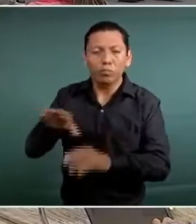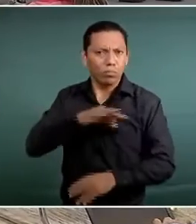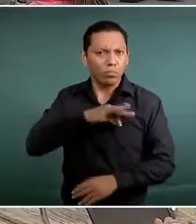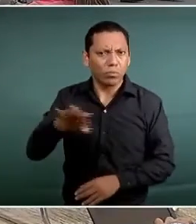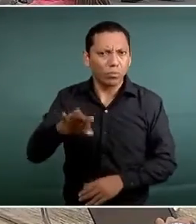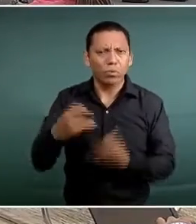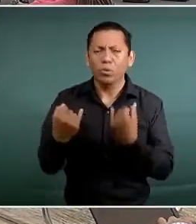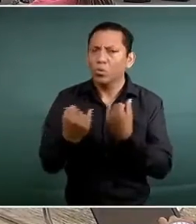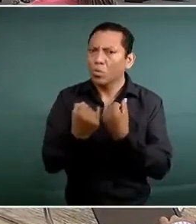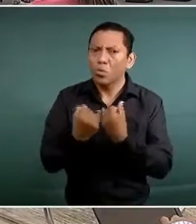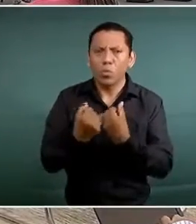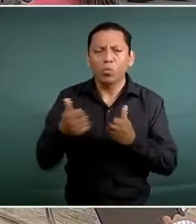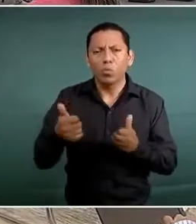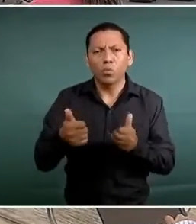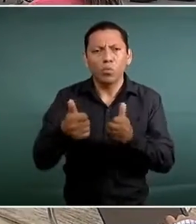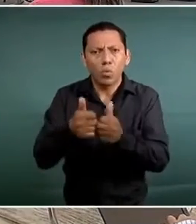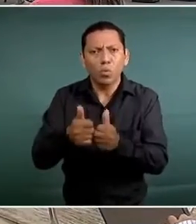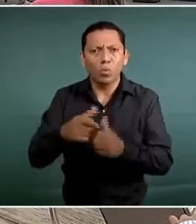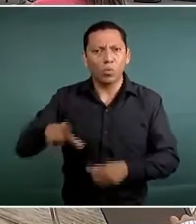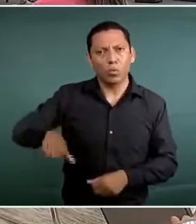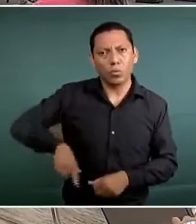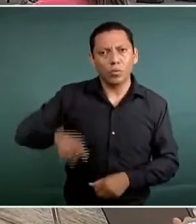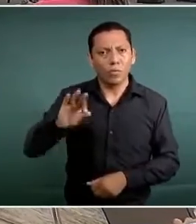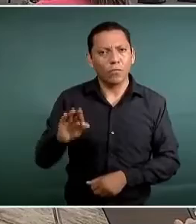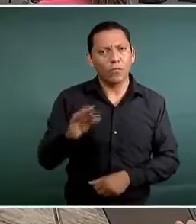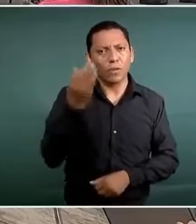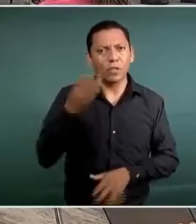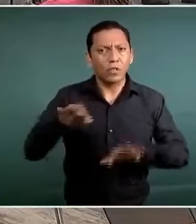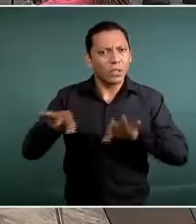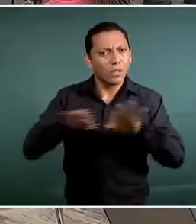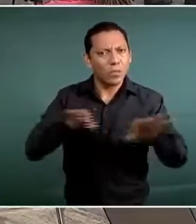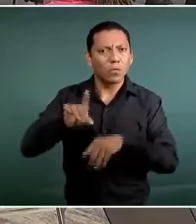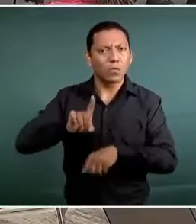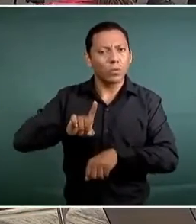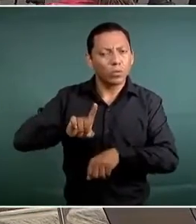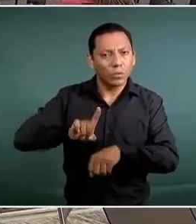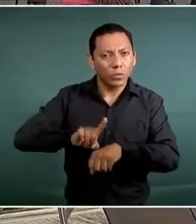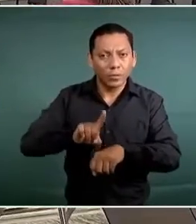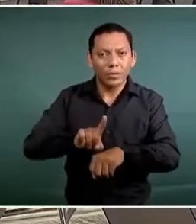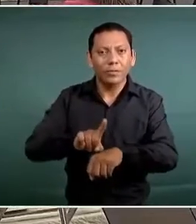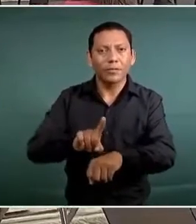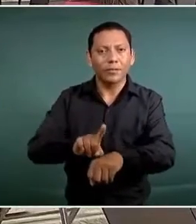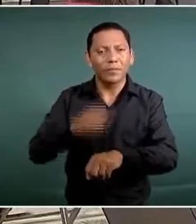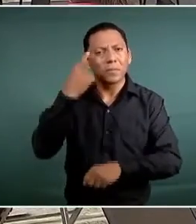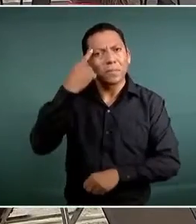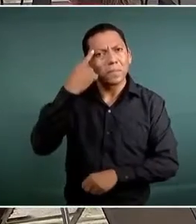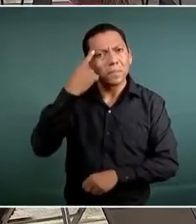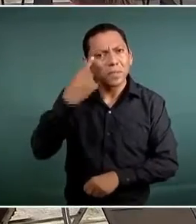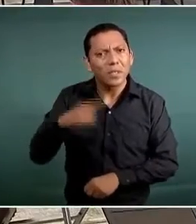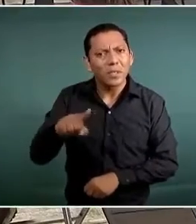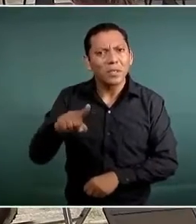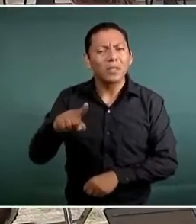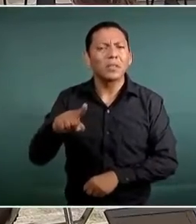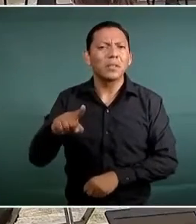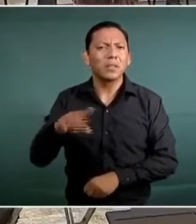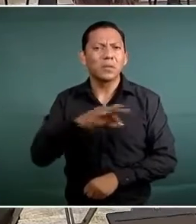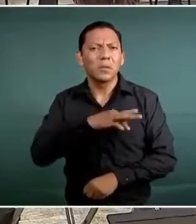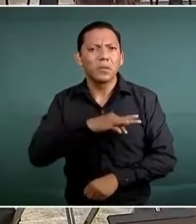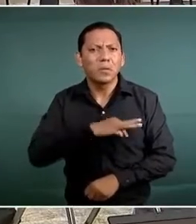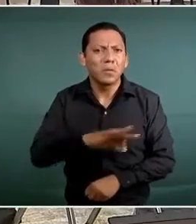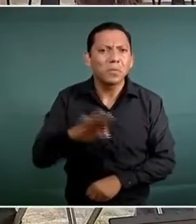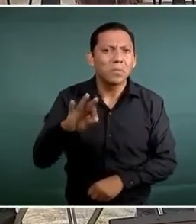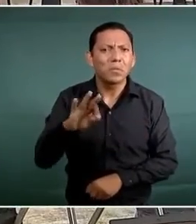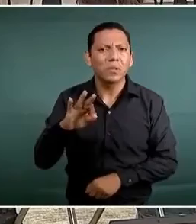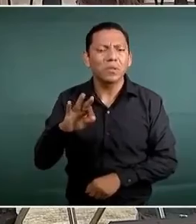sumado al gobierno federal, al trabajo diario para rescatar humanitariamente